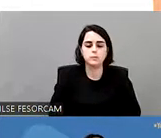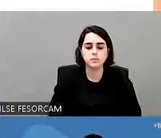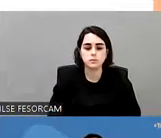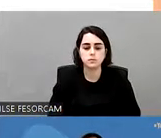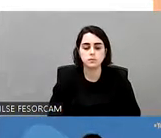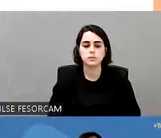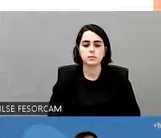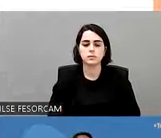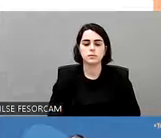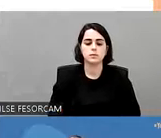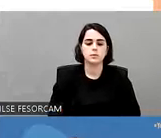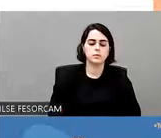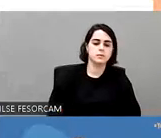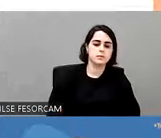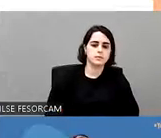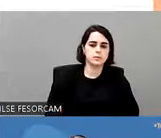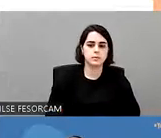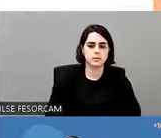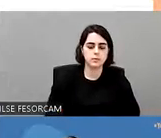Bueno, sí,